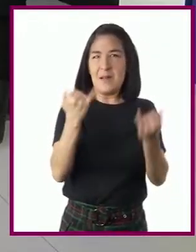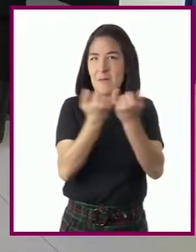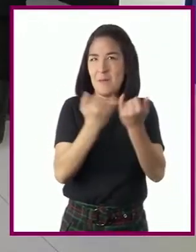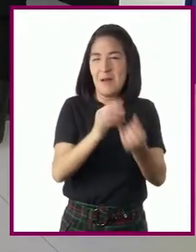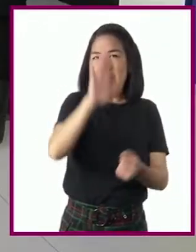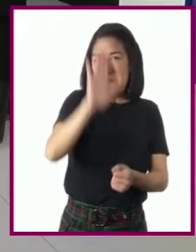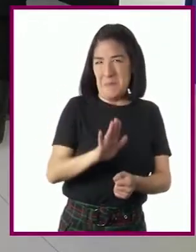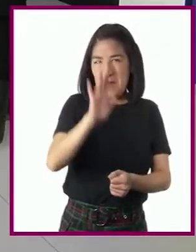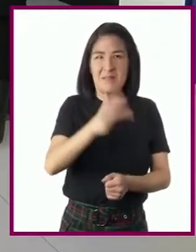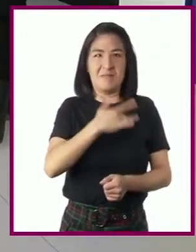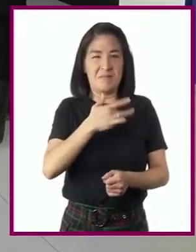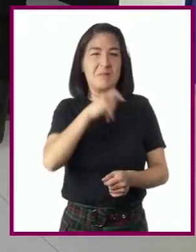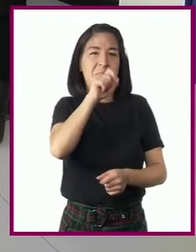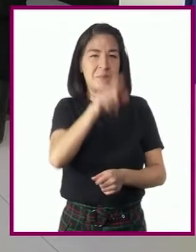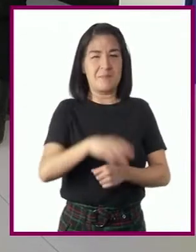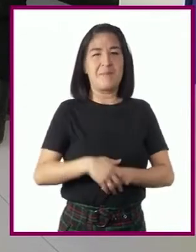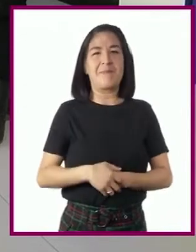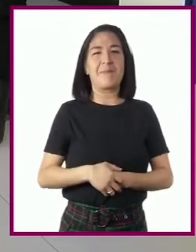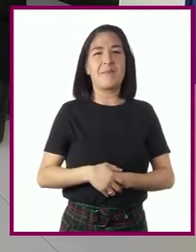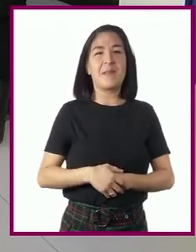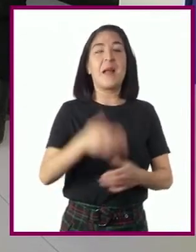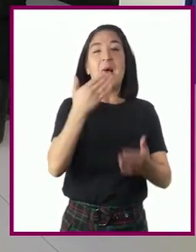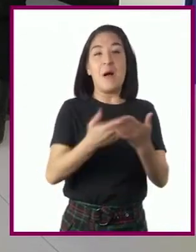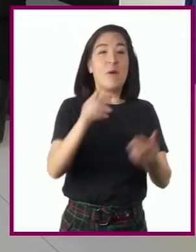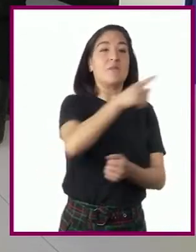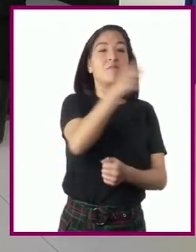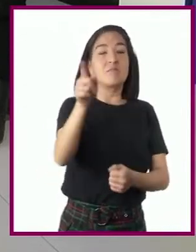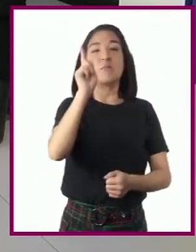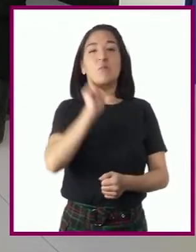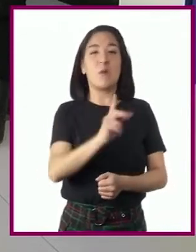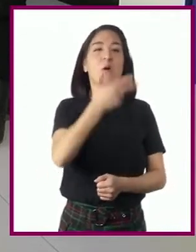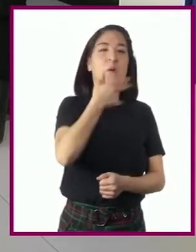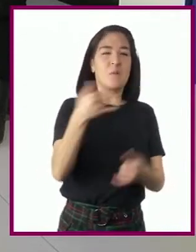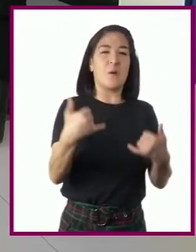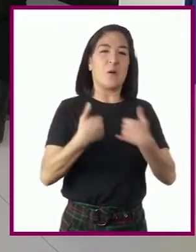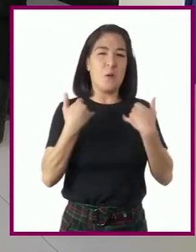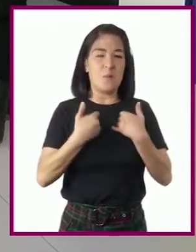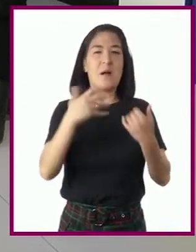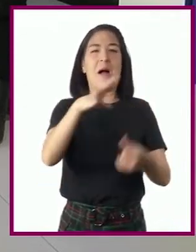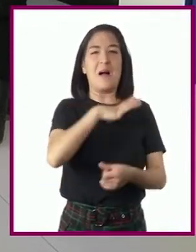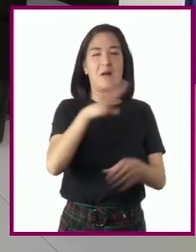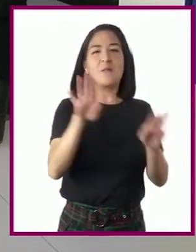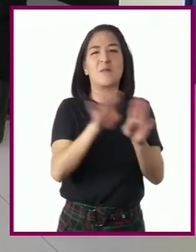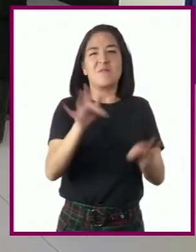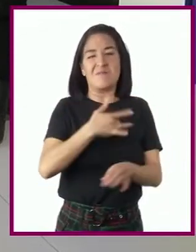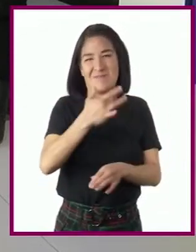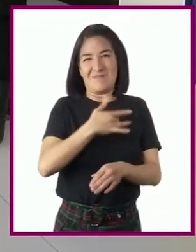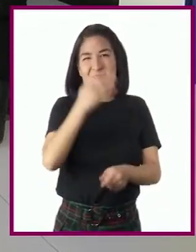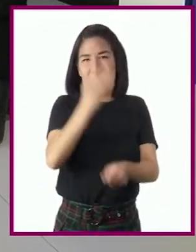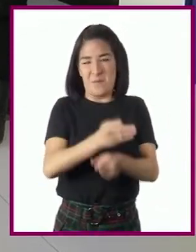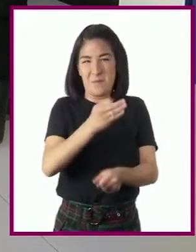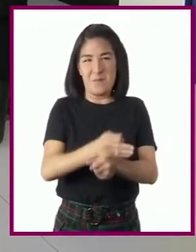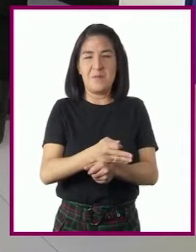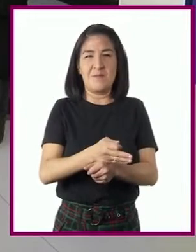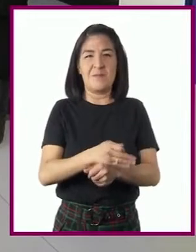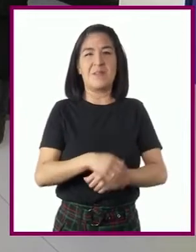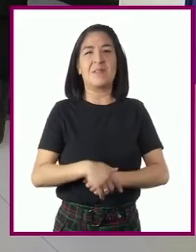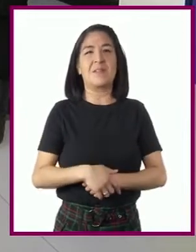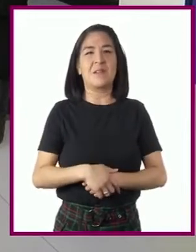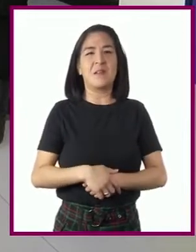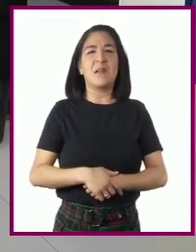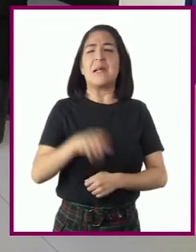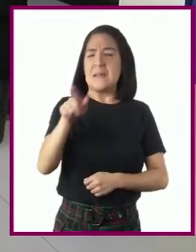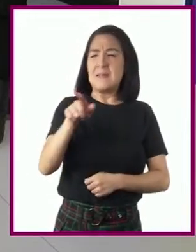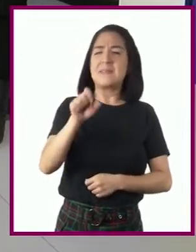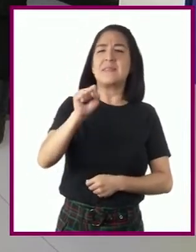y los jóvenes que nos ven en casa tienen este espacio para reconocer lo que están sintiendo, Circe,